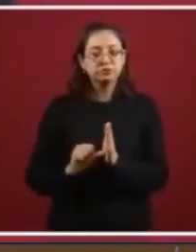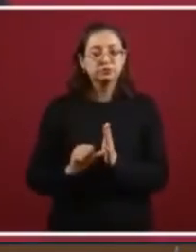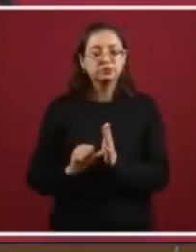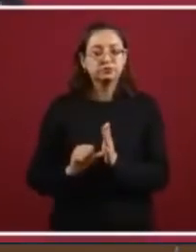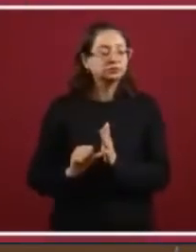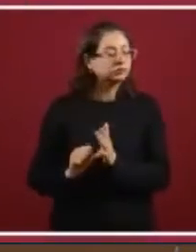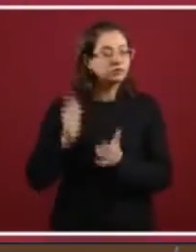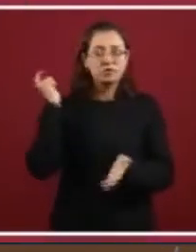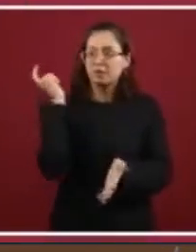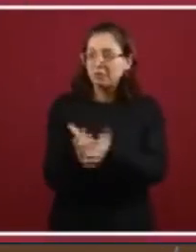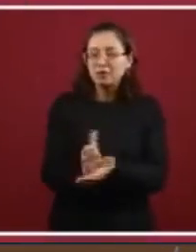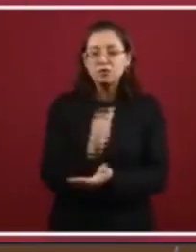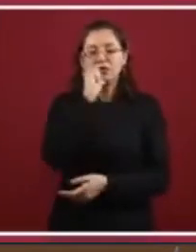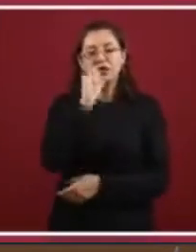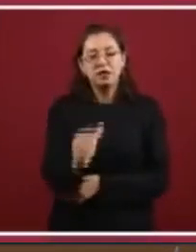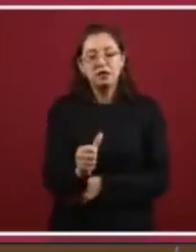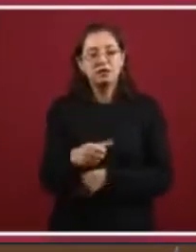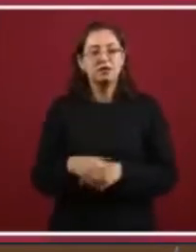demoró